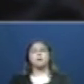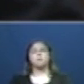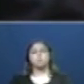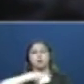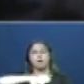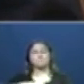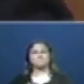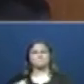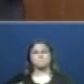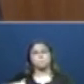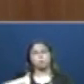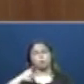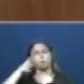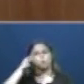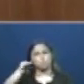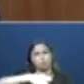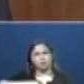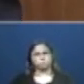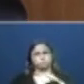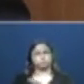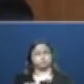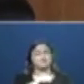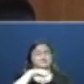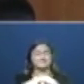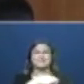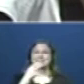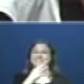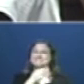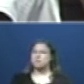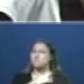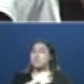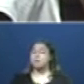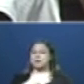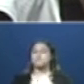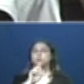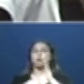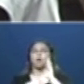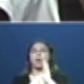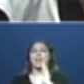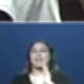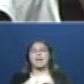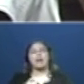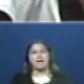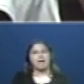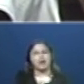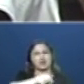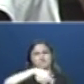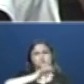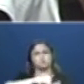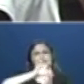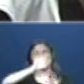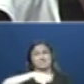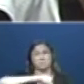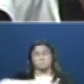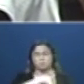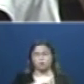nuestro medio rural es el fundamento de la futura ley agraria de Castilla y león cuyo proyecto aprobará la